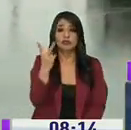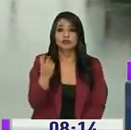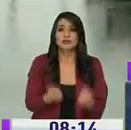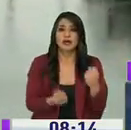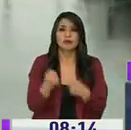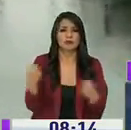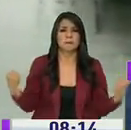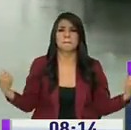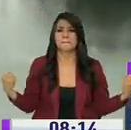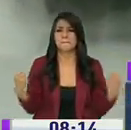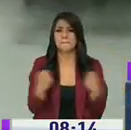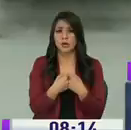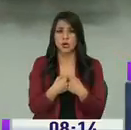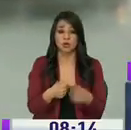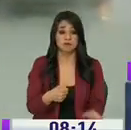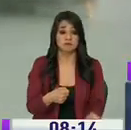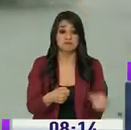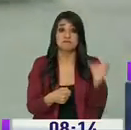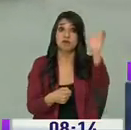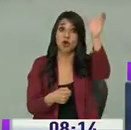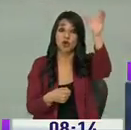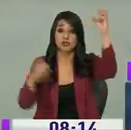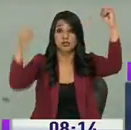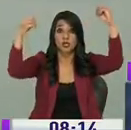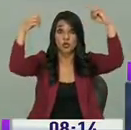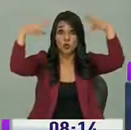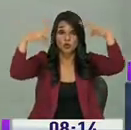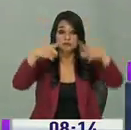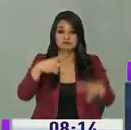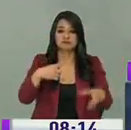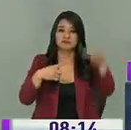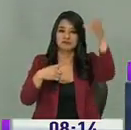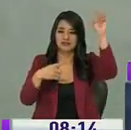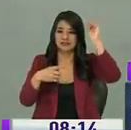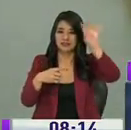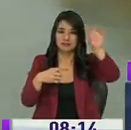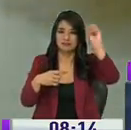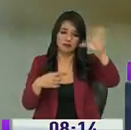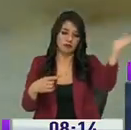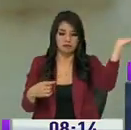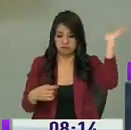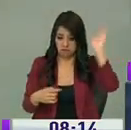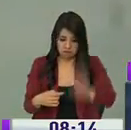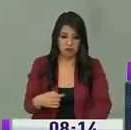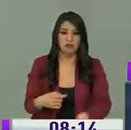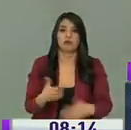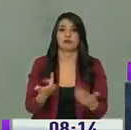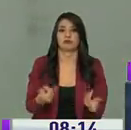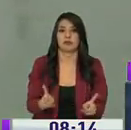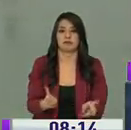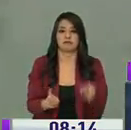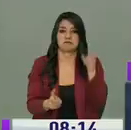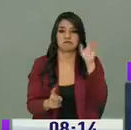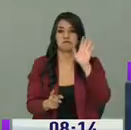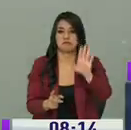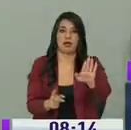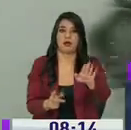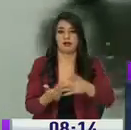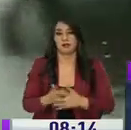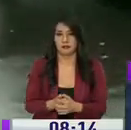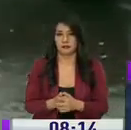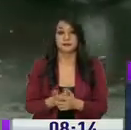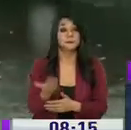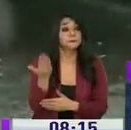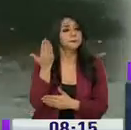nos tumbaron el poste que son para los semáforos, el poste de la luz y el poste del pare. Hace unos